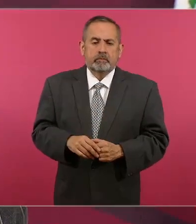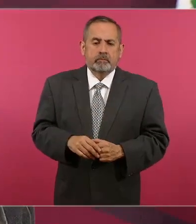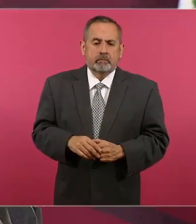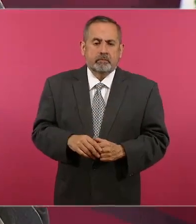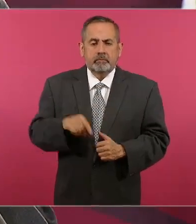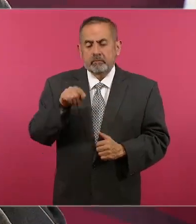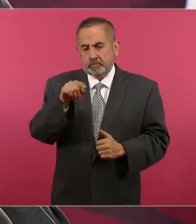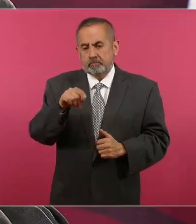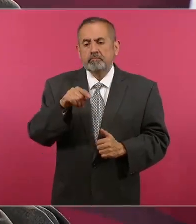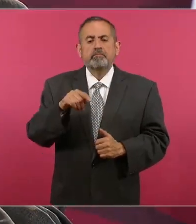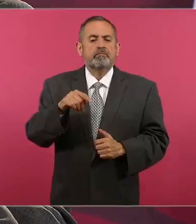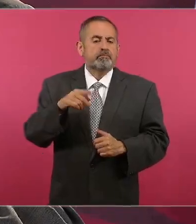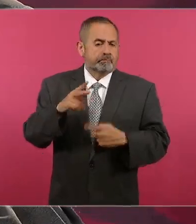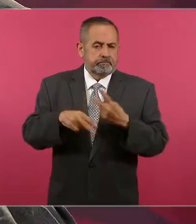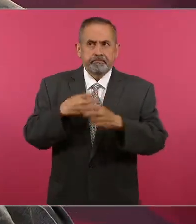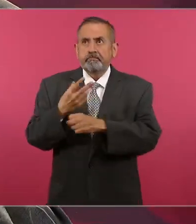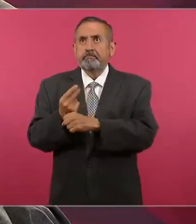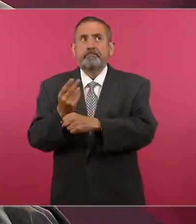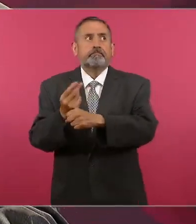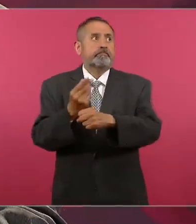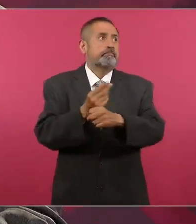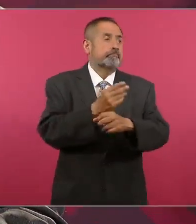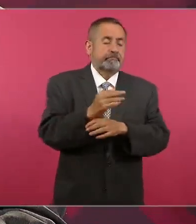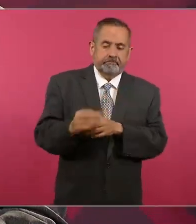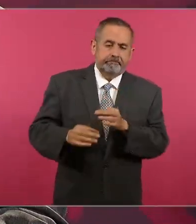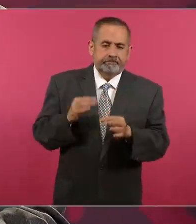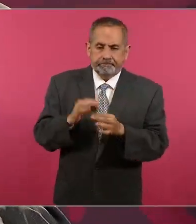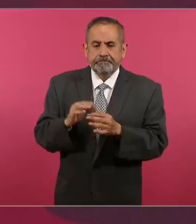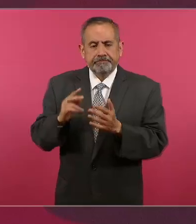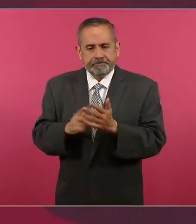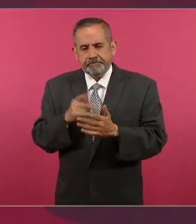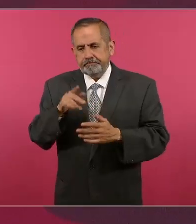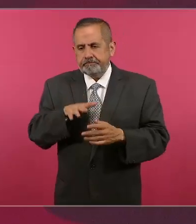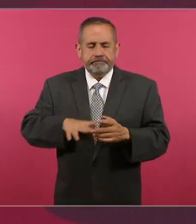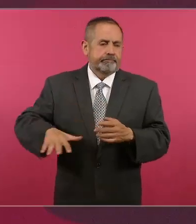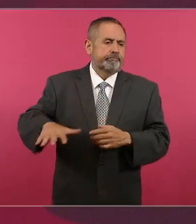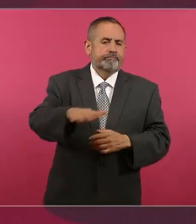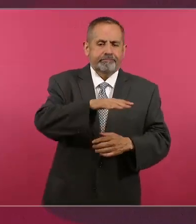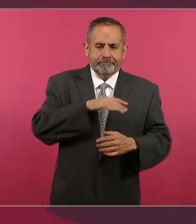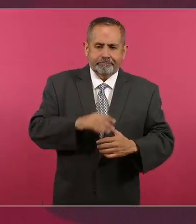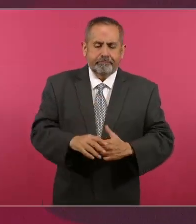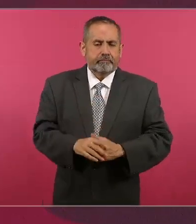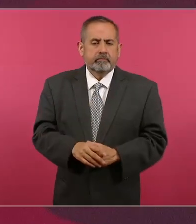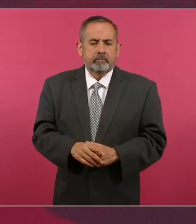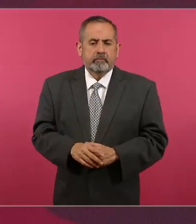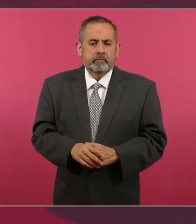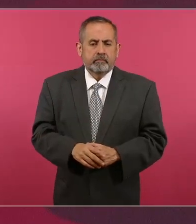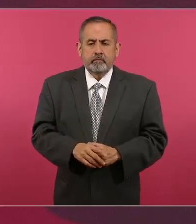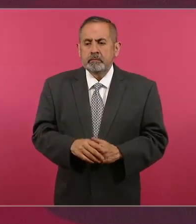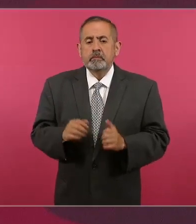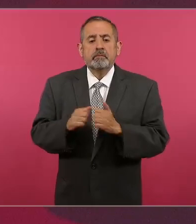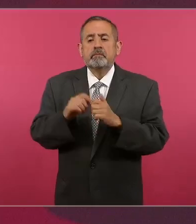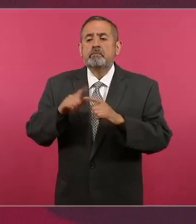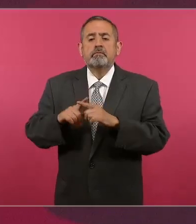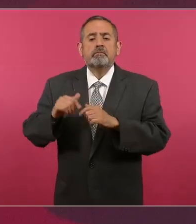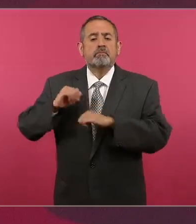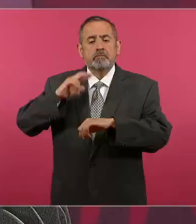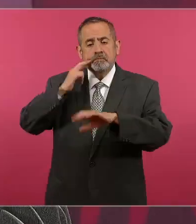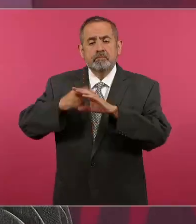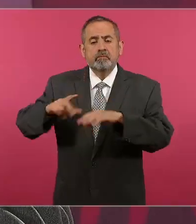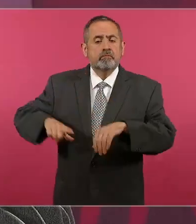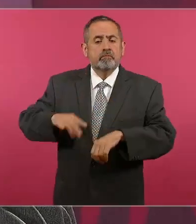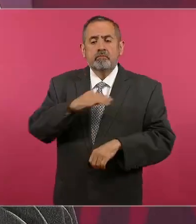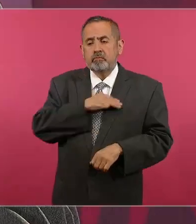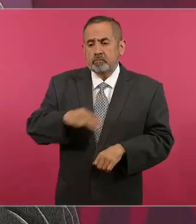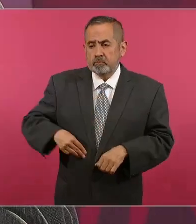se está llevando a cabo la reconstrucción de toda esa región con la participación de los gobiernos